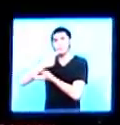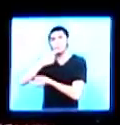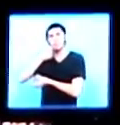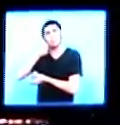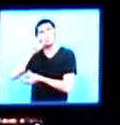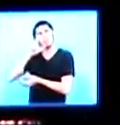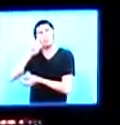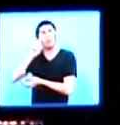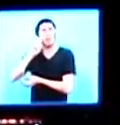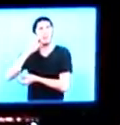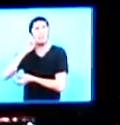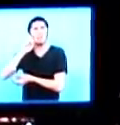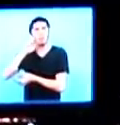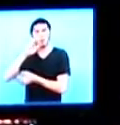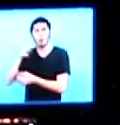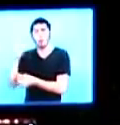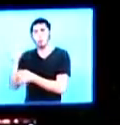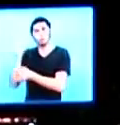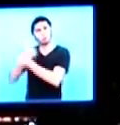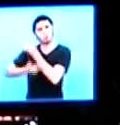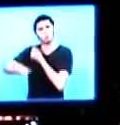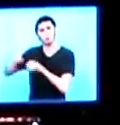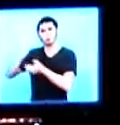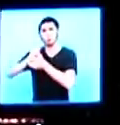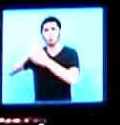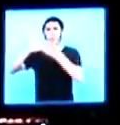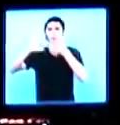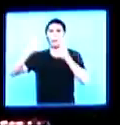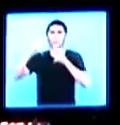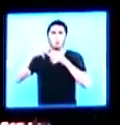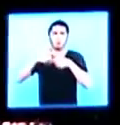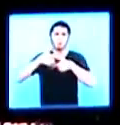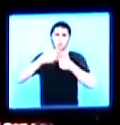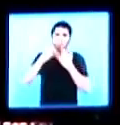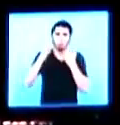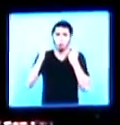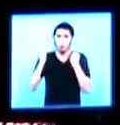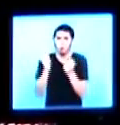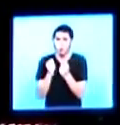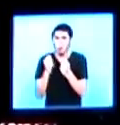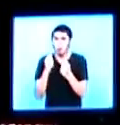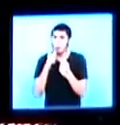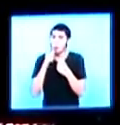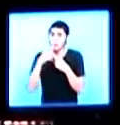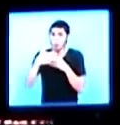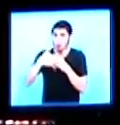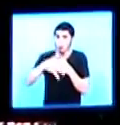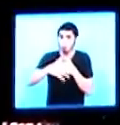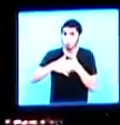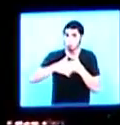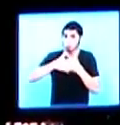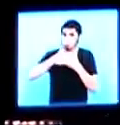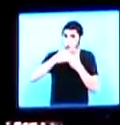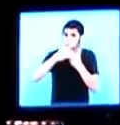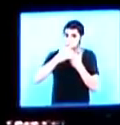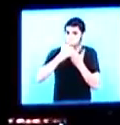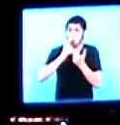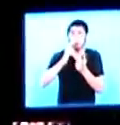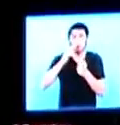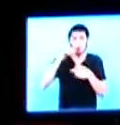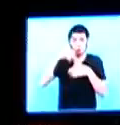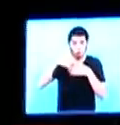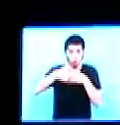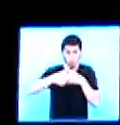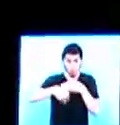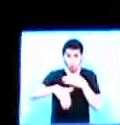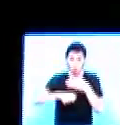qué va a pasar justamente con las marcas térmicas. Nos venía contando que se iban a recuperar y bastante fuerte, por suerte, de aquí y por varios días hacia